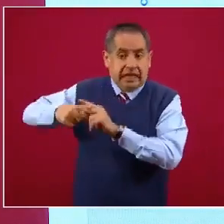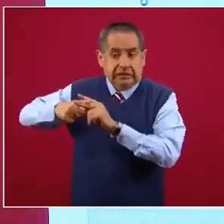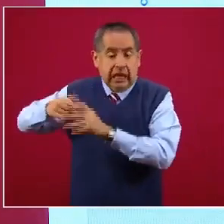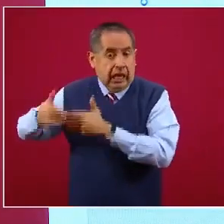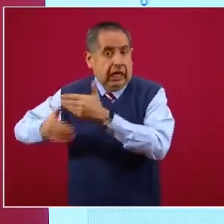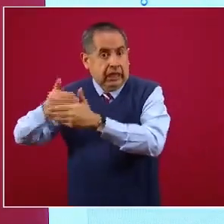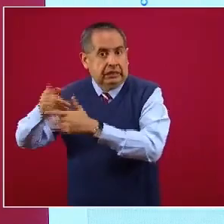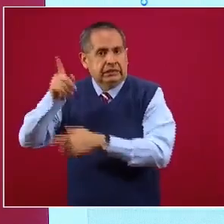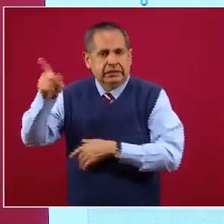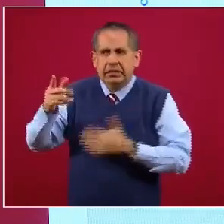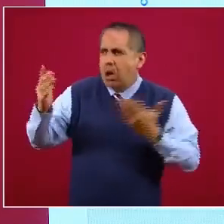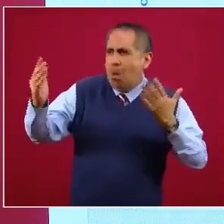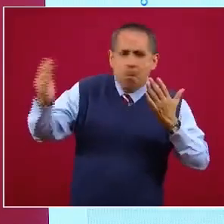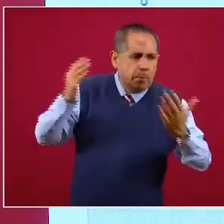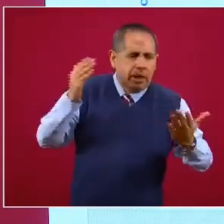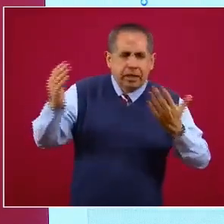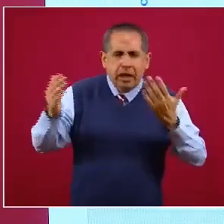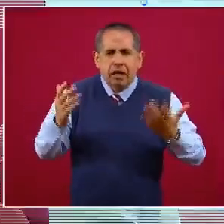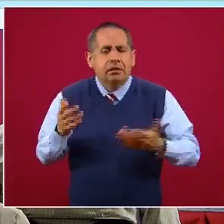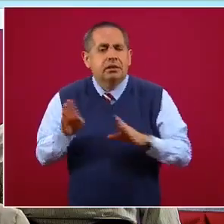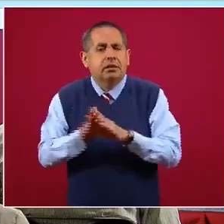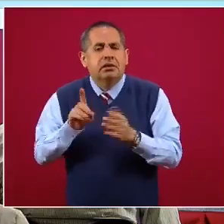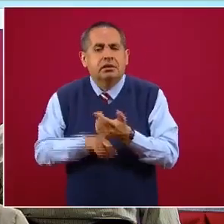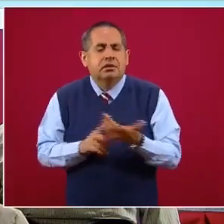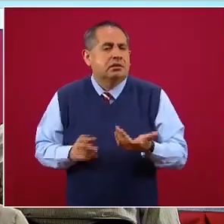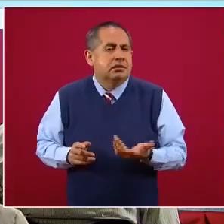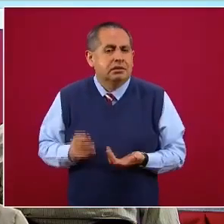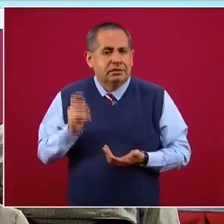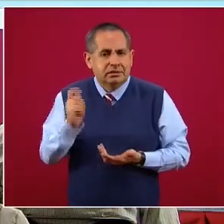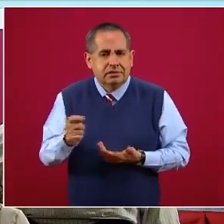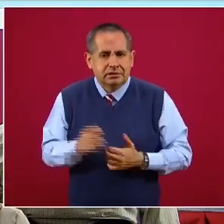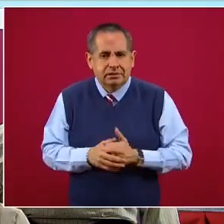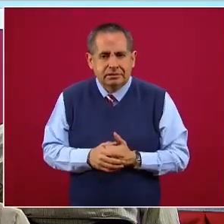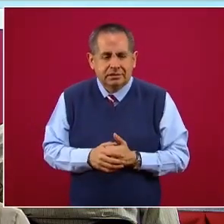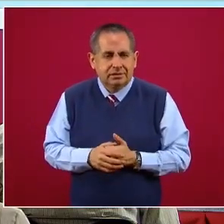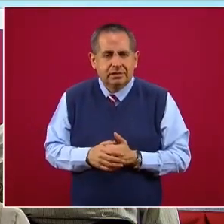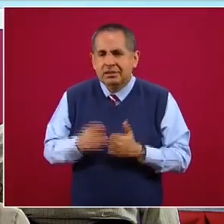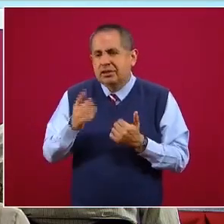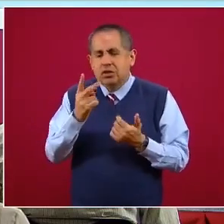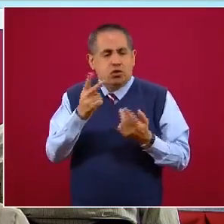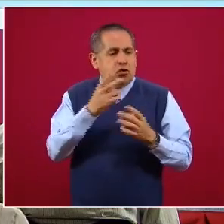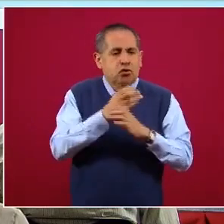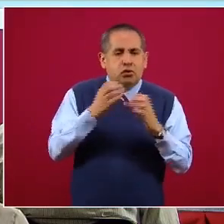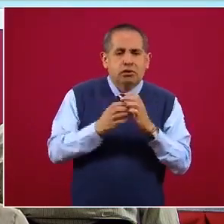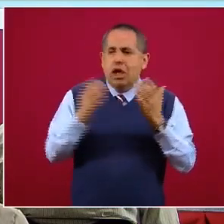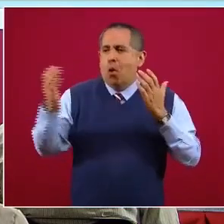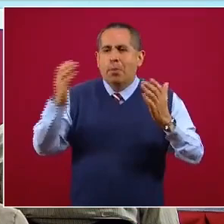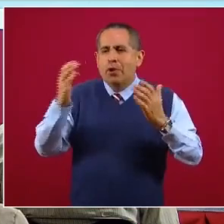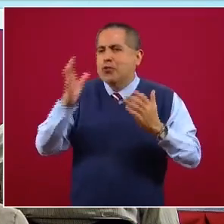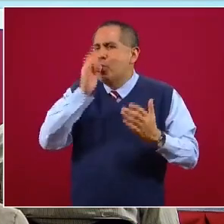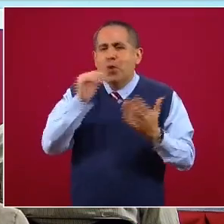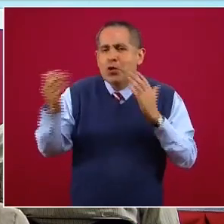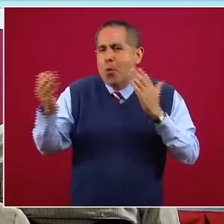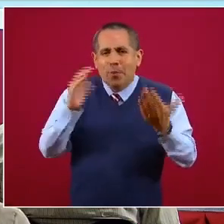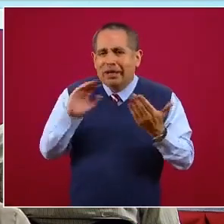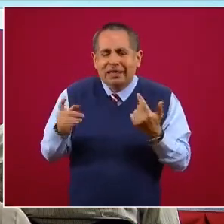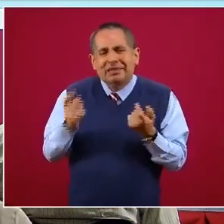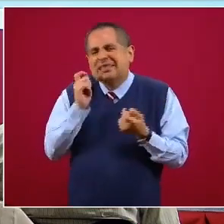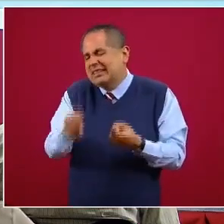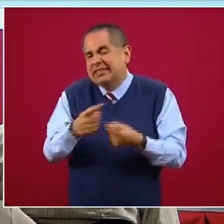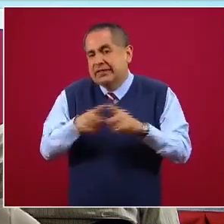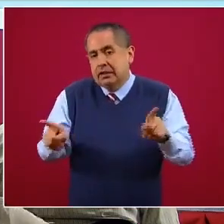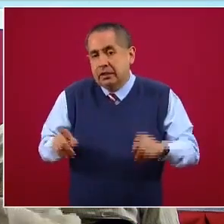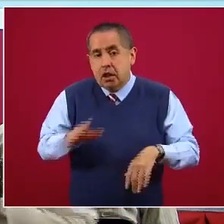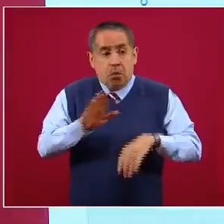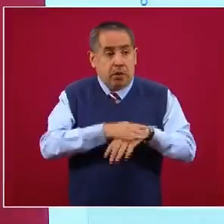epidemia, estaríamos comparando literalmente dos elementos que no deben ser comparados. ¿Por qué razón? Porque